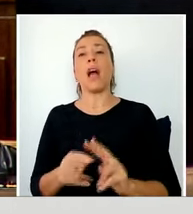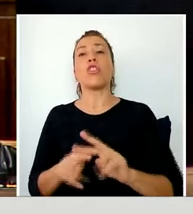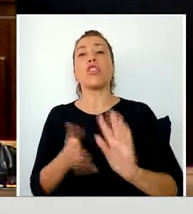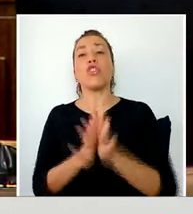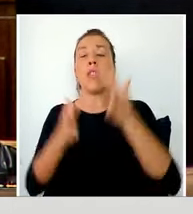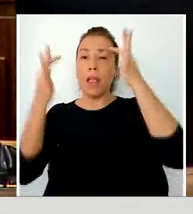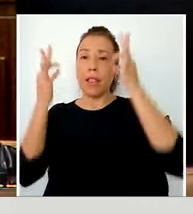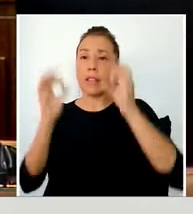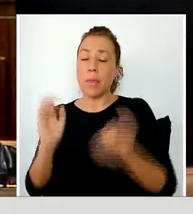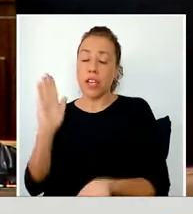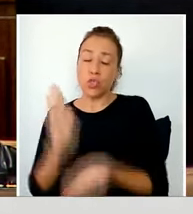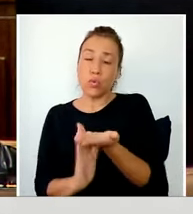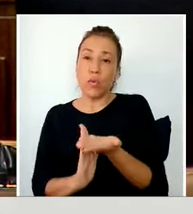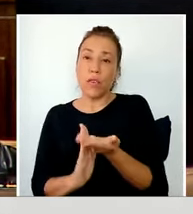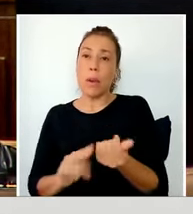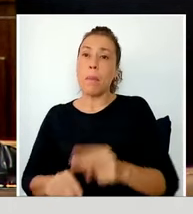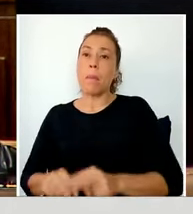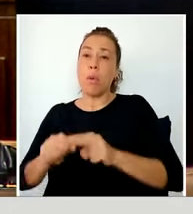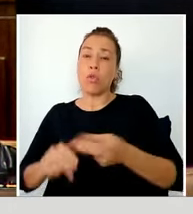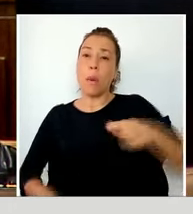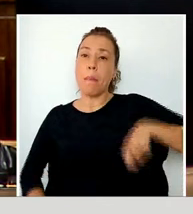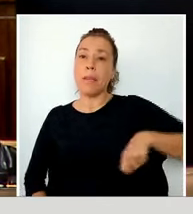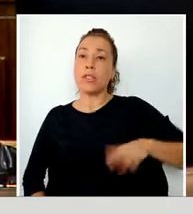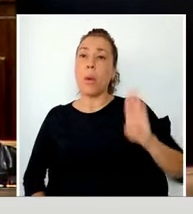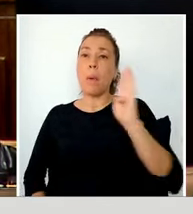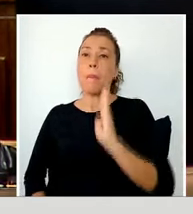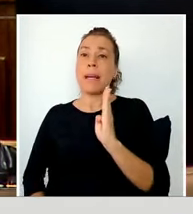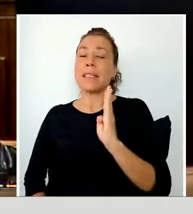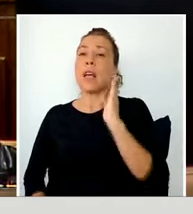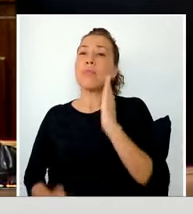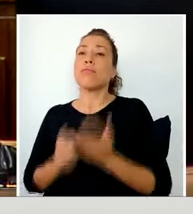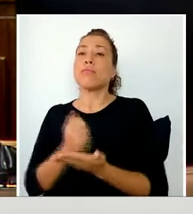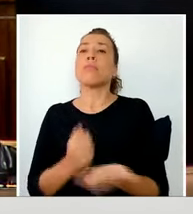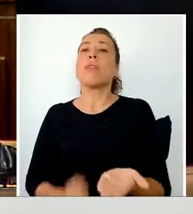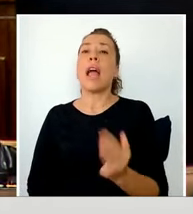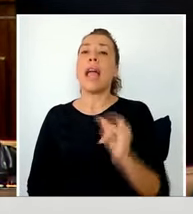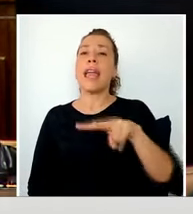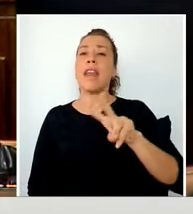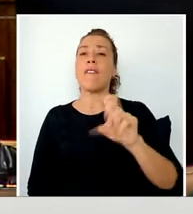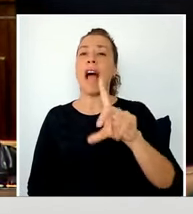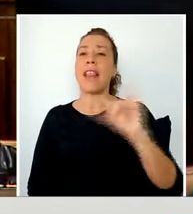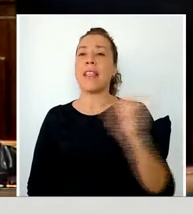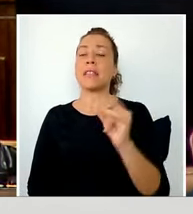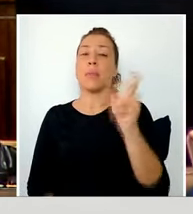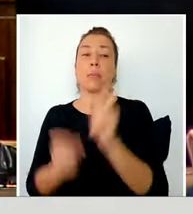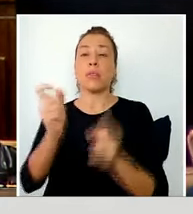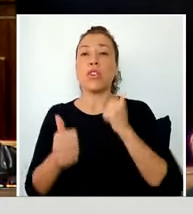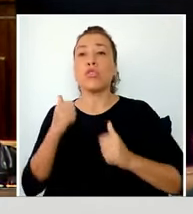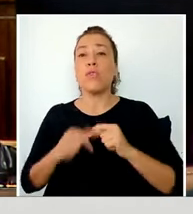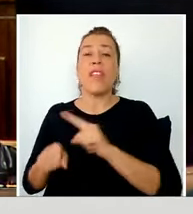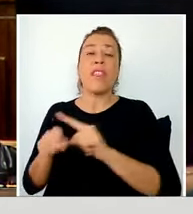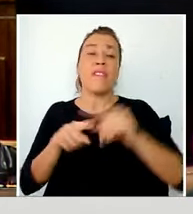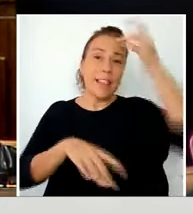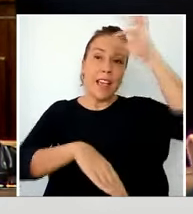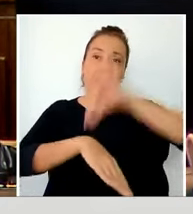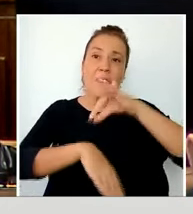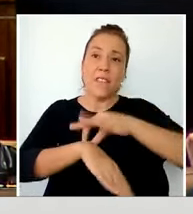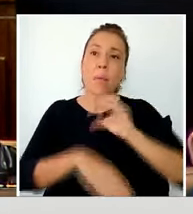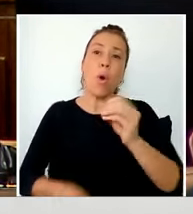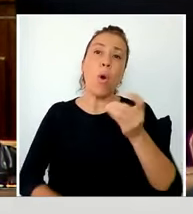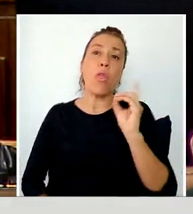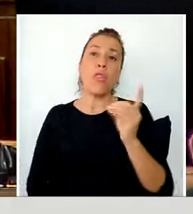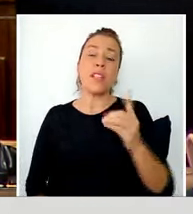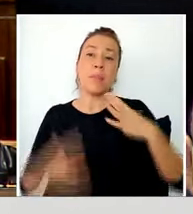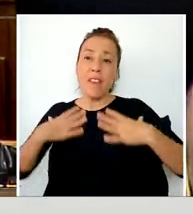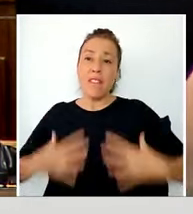el monto de la pensión básica solidaria de invalidez pues las personas que sufren algún tipo de enfermedad o discapacidad física o